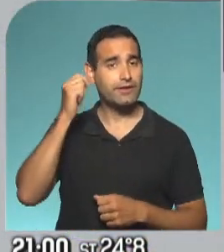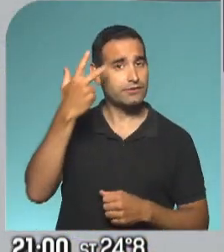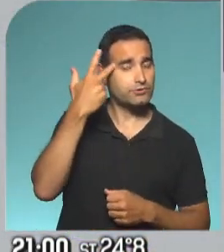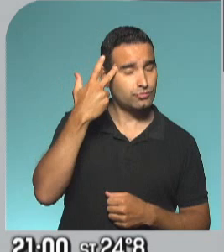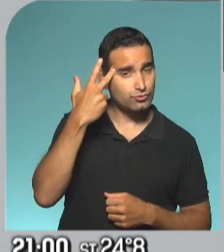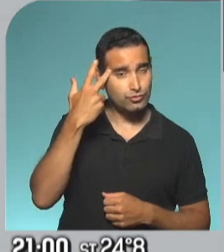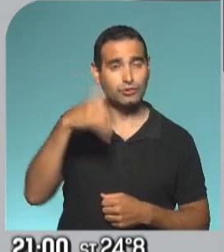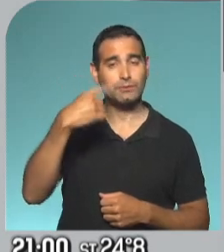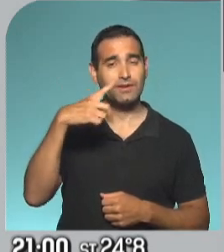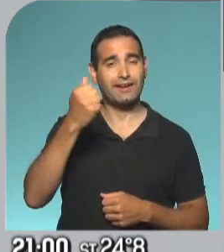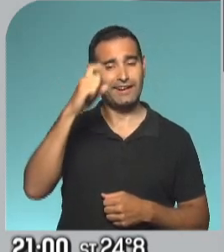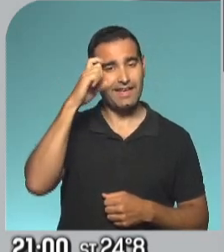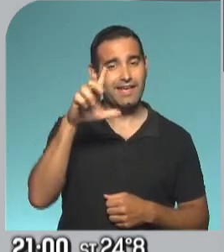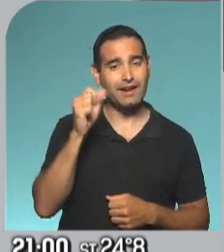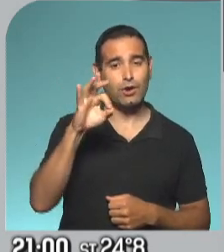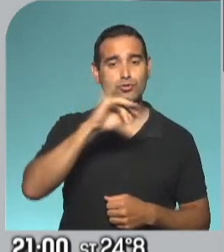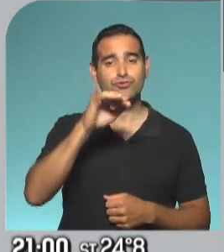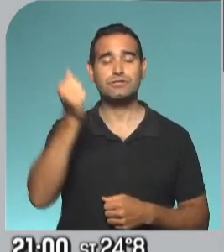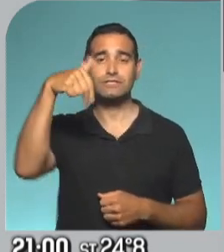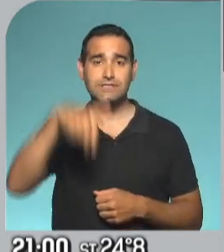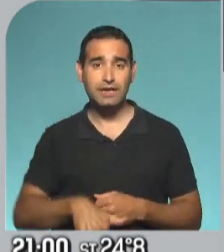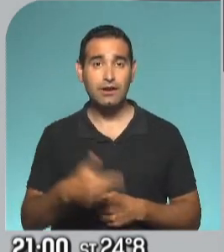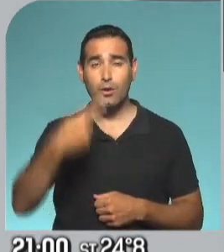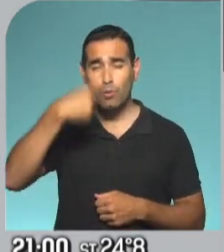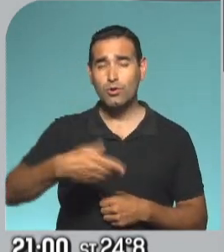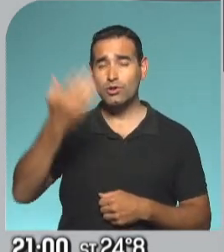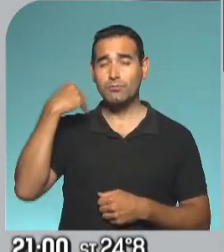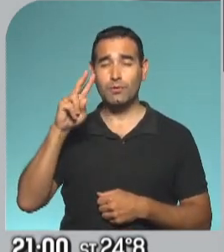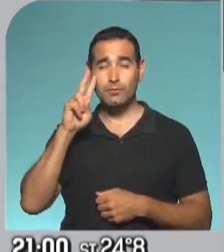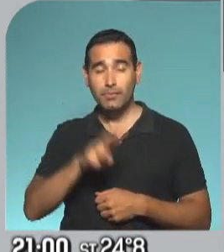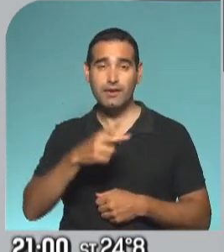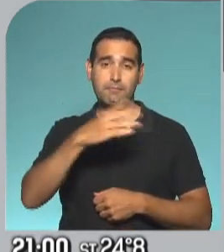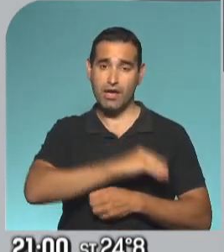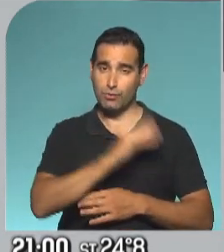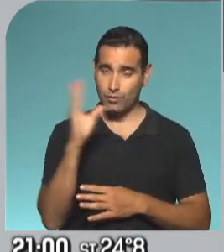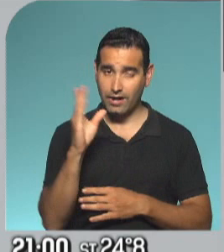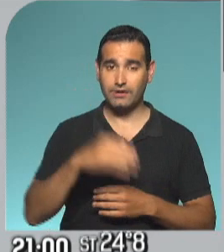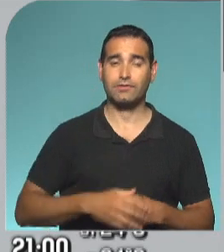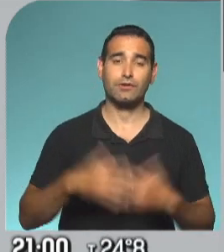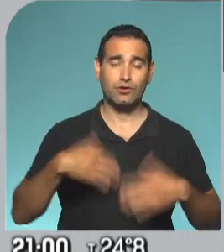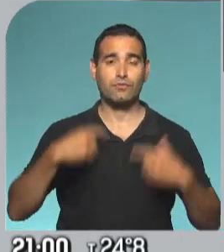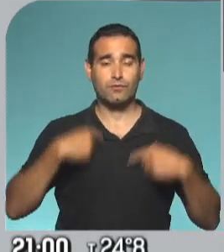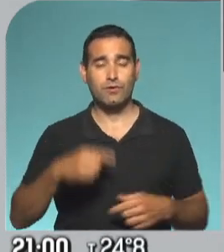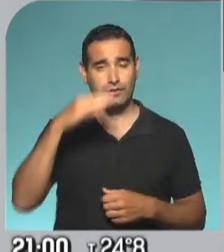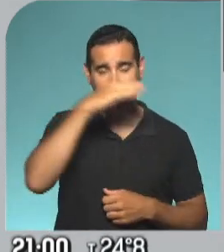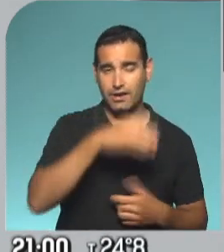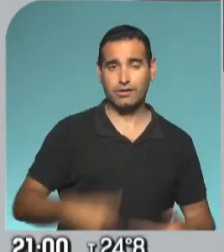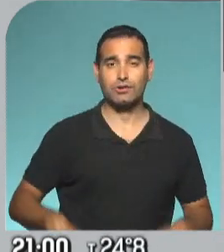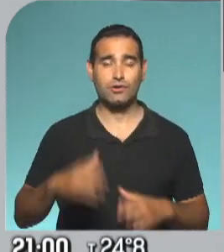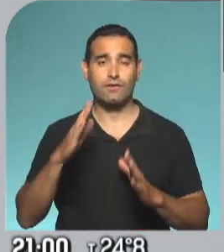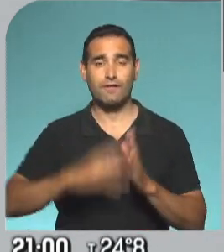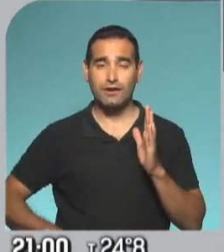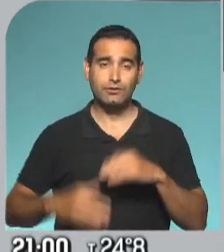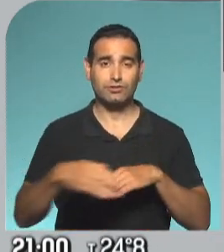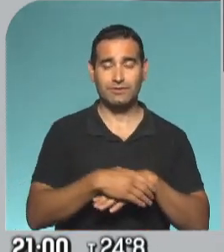18 años, Micaela Ozán. Fue vista por última vez esta madrugada. Vestía musculosa negra, short blanco,